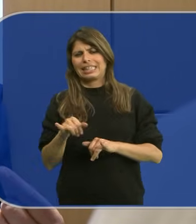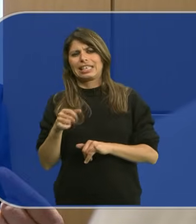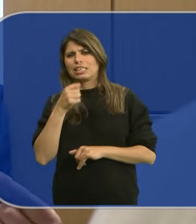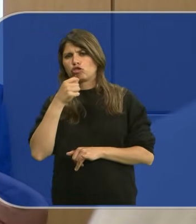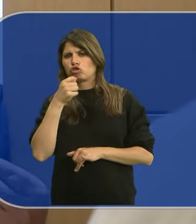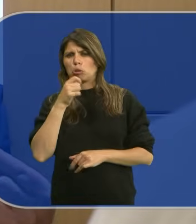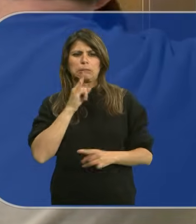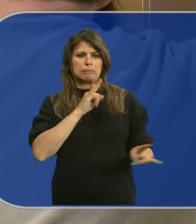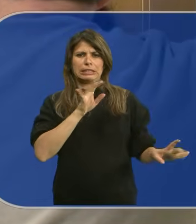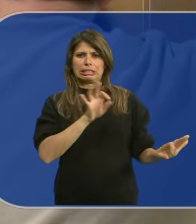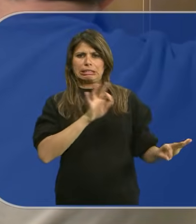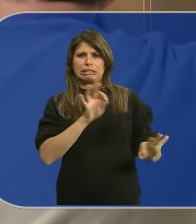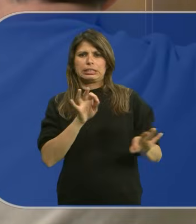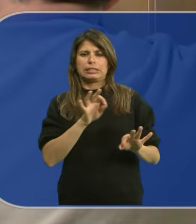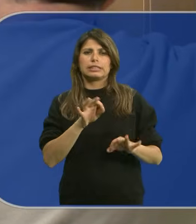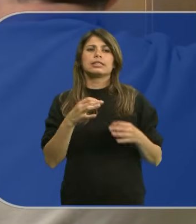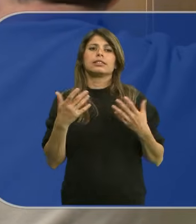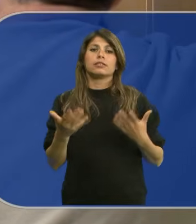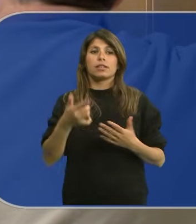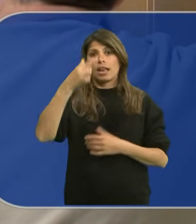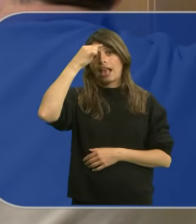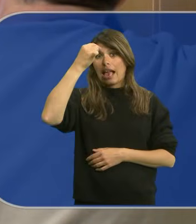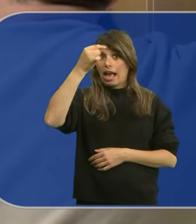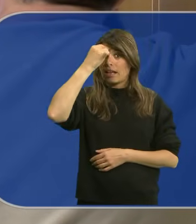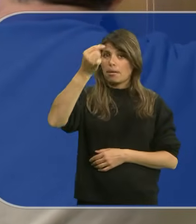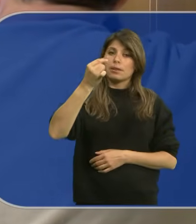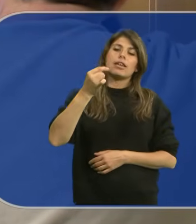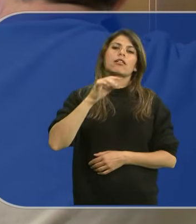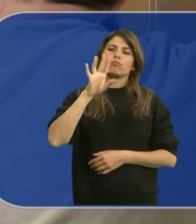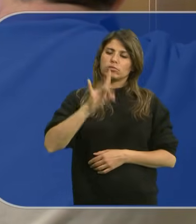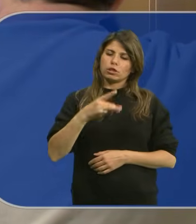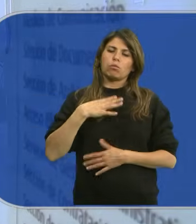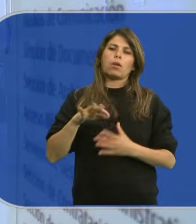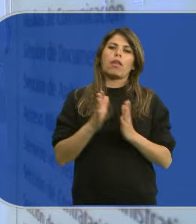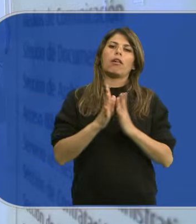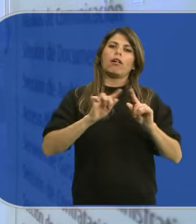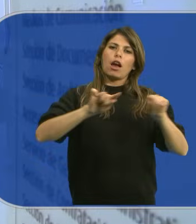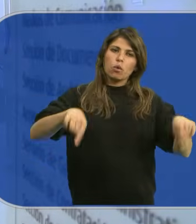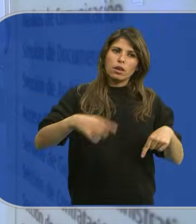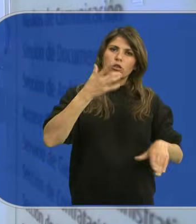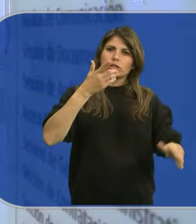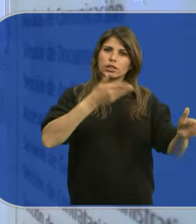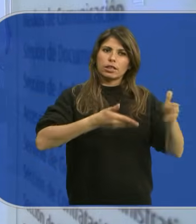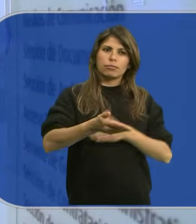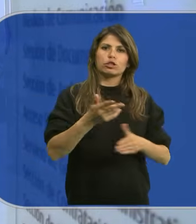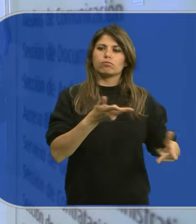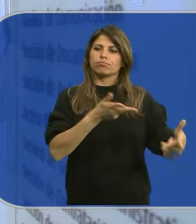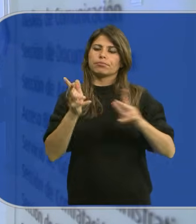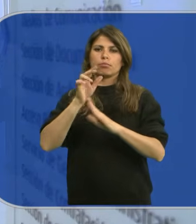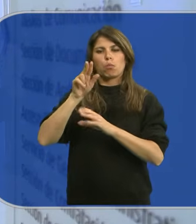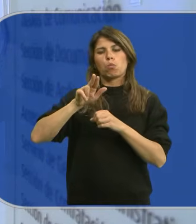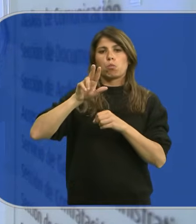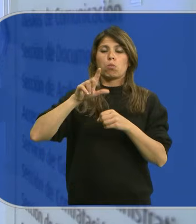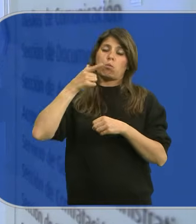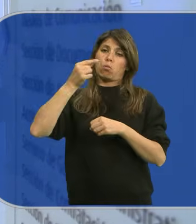Partido Socialista. Por su parte, por Ávila sí está dispuesto a llegar a acuerdos a cambio de concesiones para su